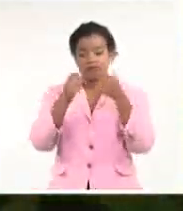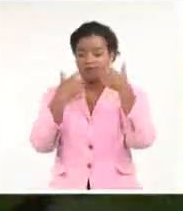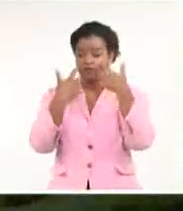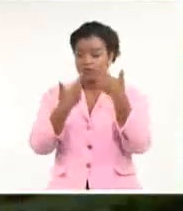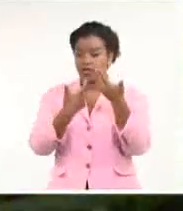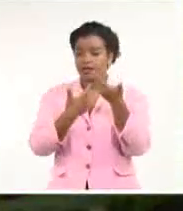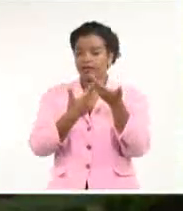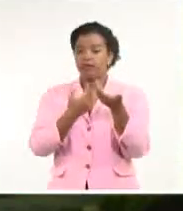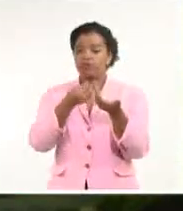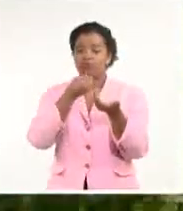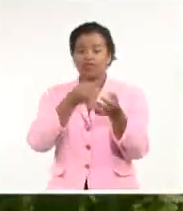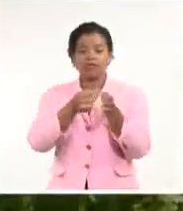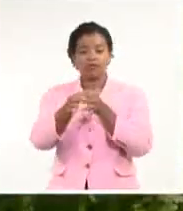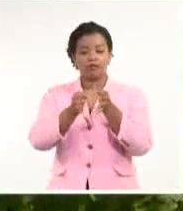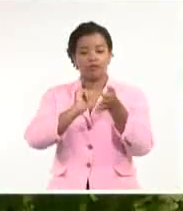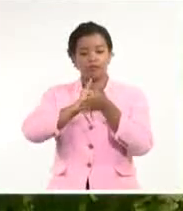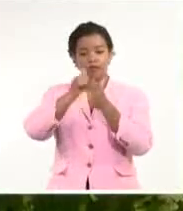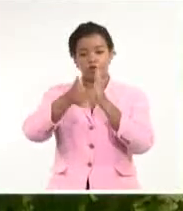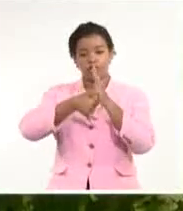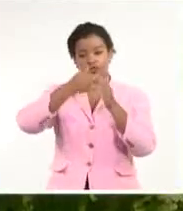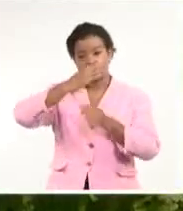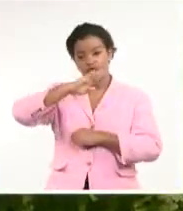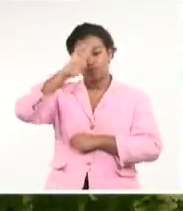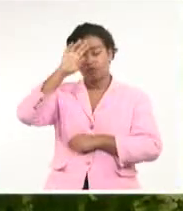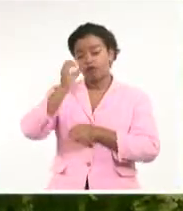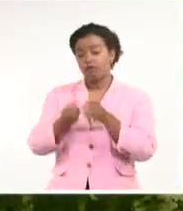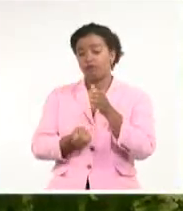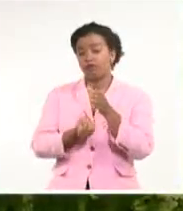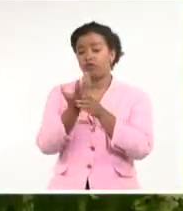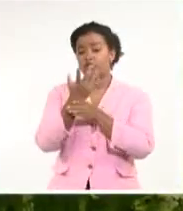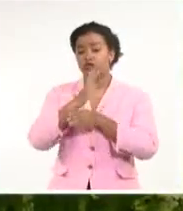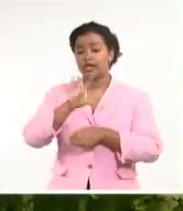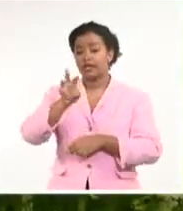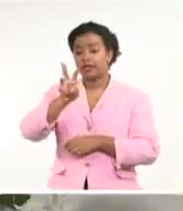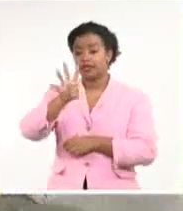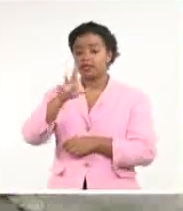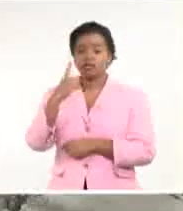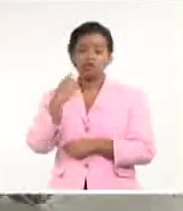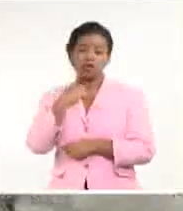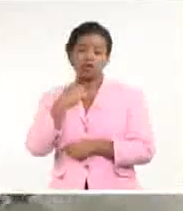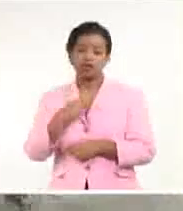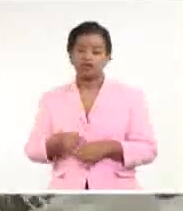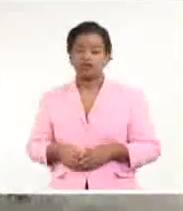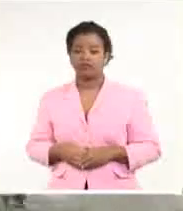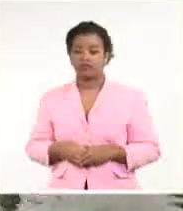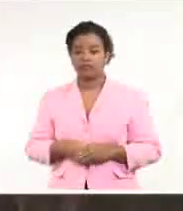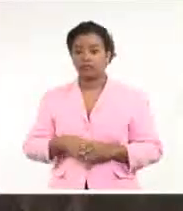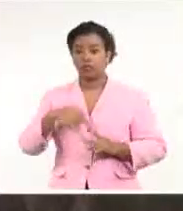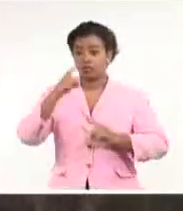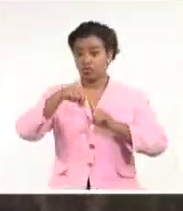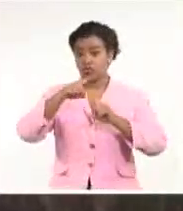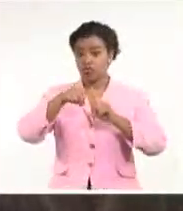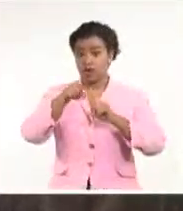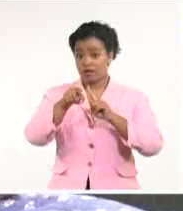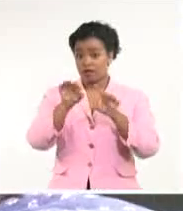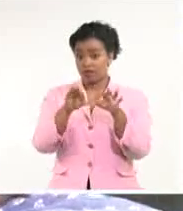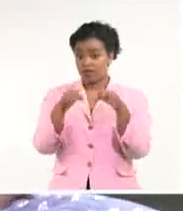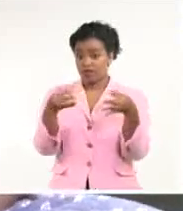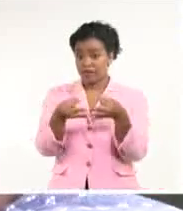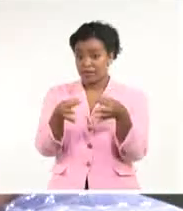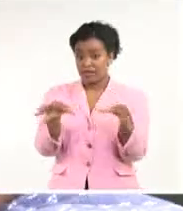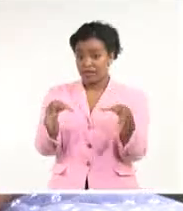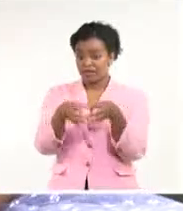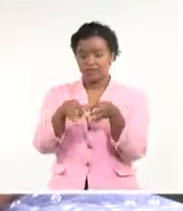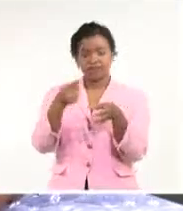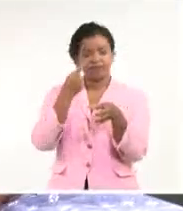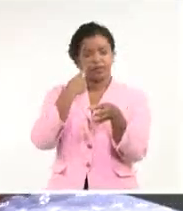agricultura urbana y suburbana en Cuba desde su fundación hace ya 35 años. En Las Tunas, la familia Montero Gutiérrez destaca no